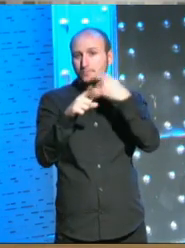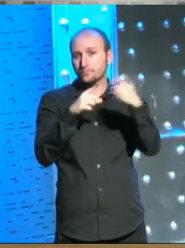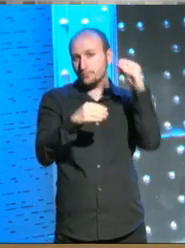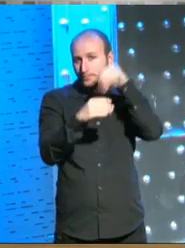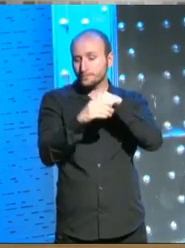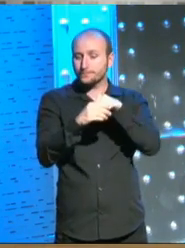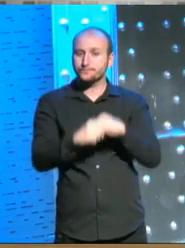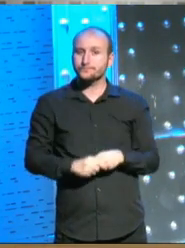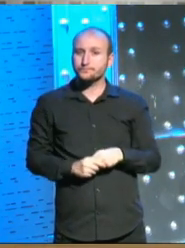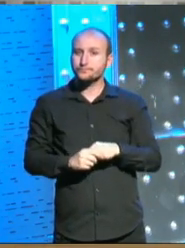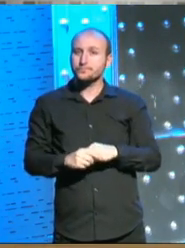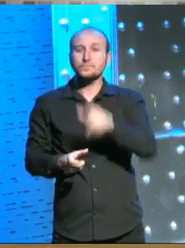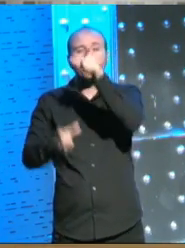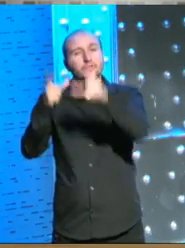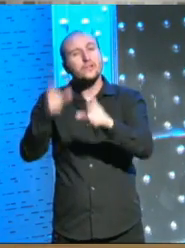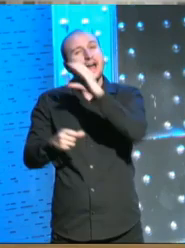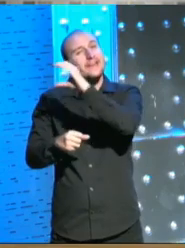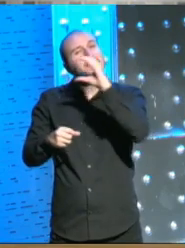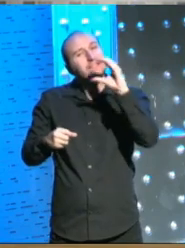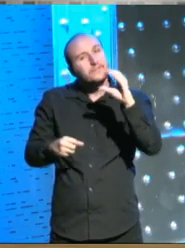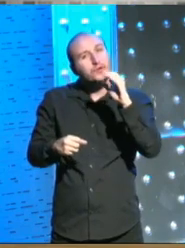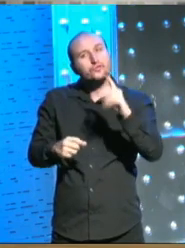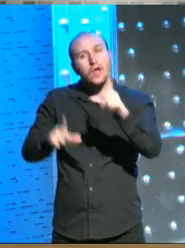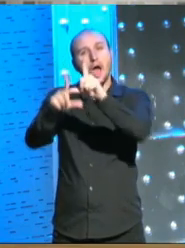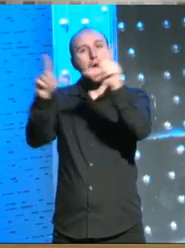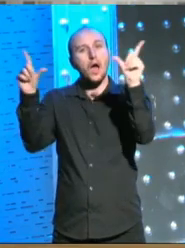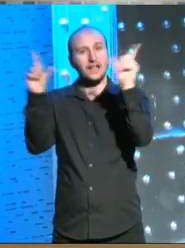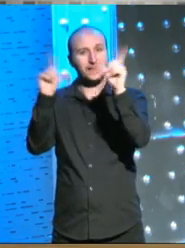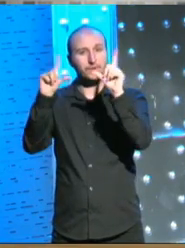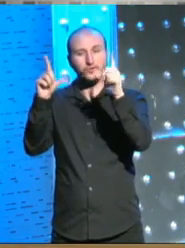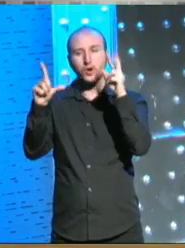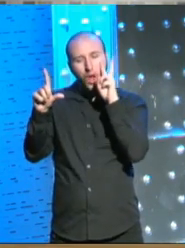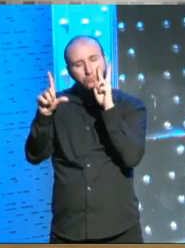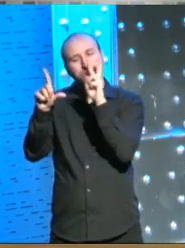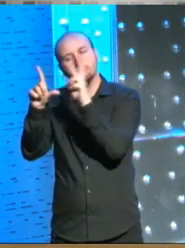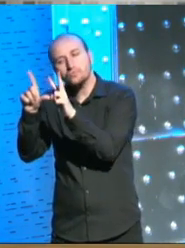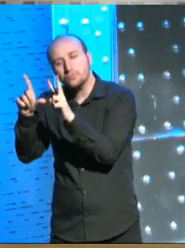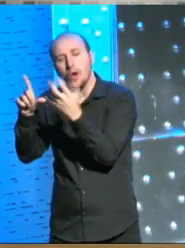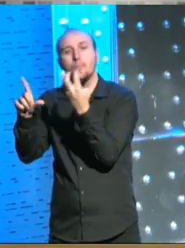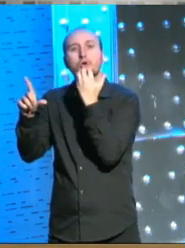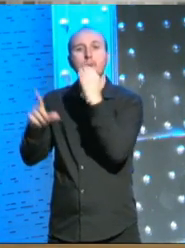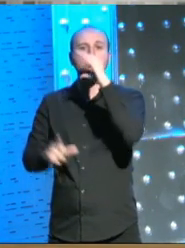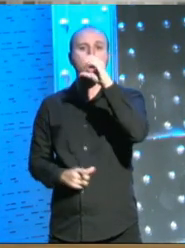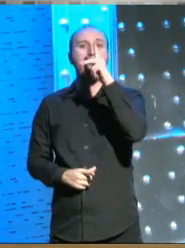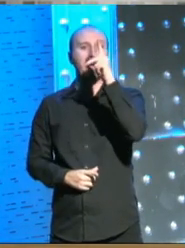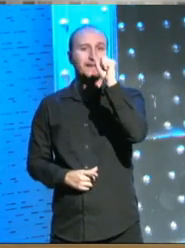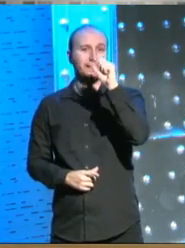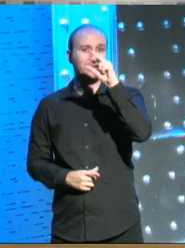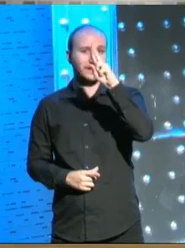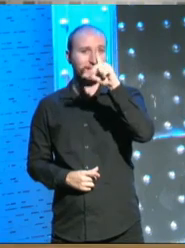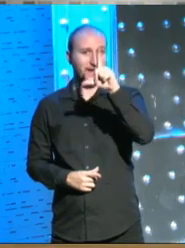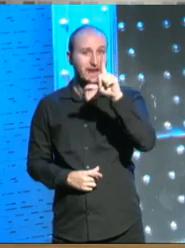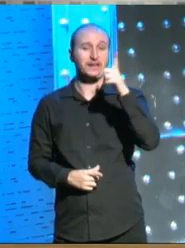los científicos empiezan a asomarse a la pantalla del televisor. Por ejemplo, Carl Sagan, un gran físico y un